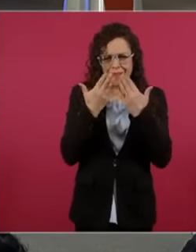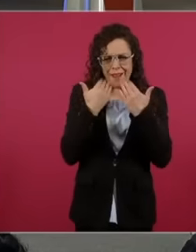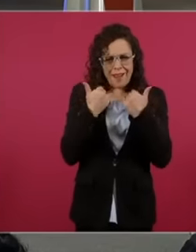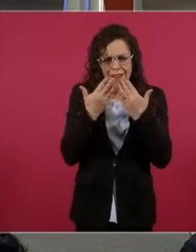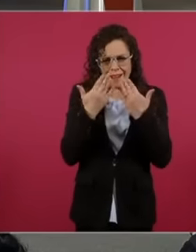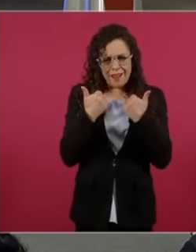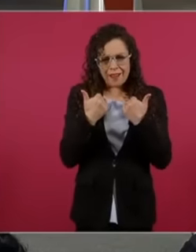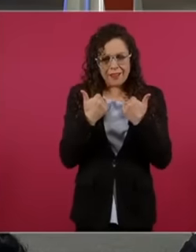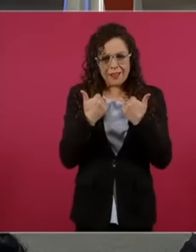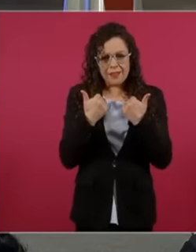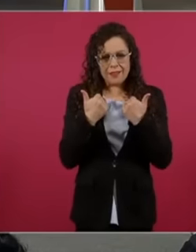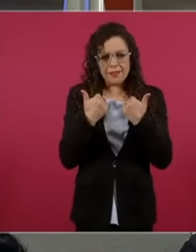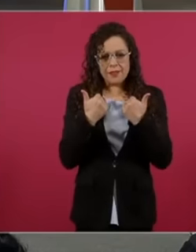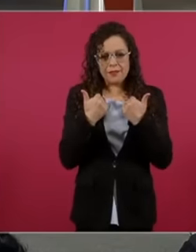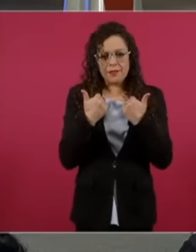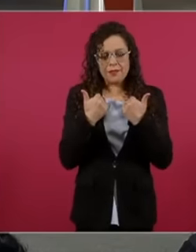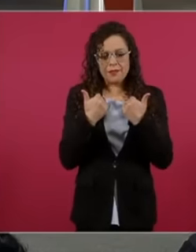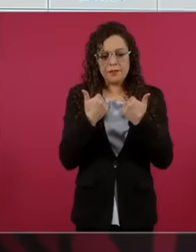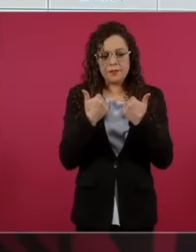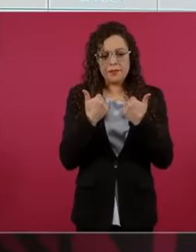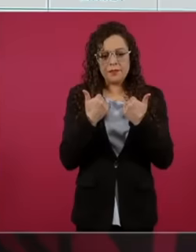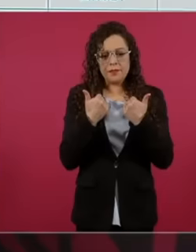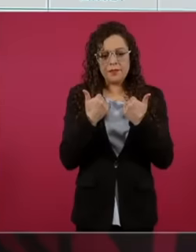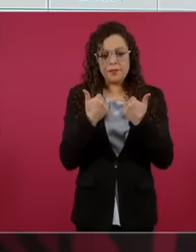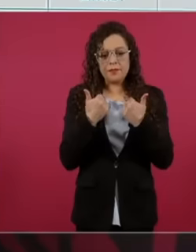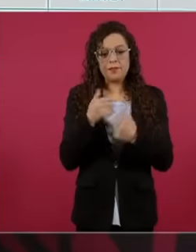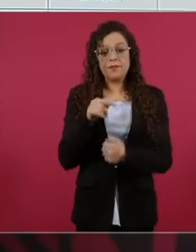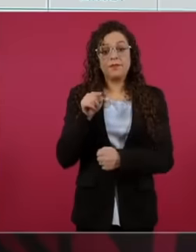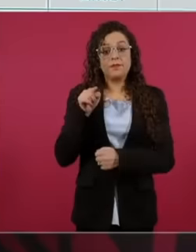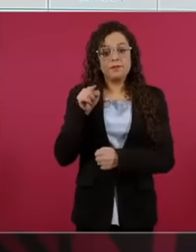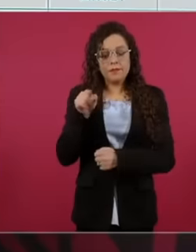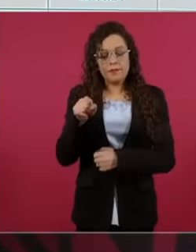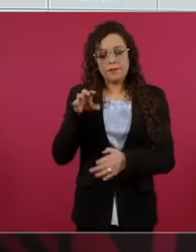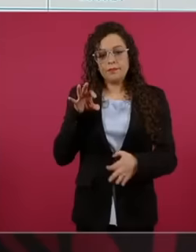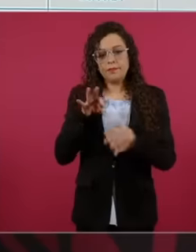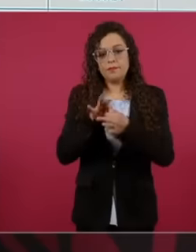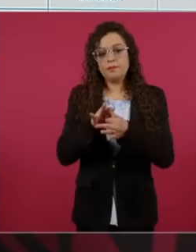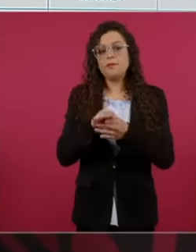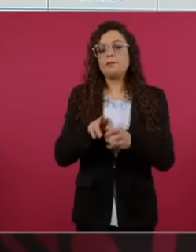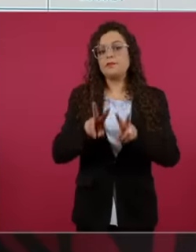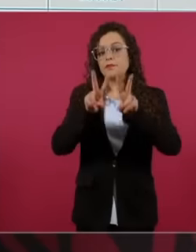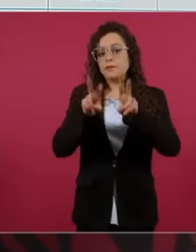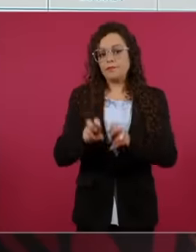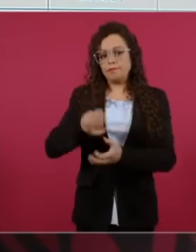Y esto tiene que ver con la hacienda pública, ¿no?